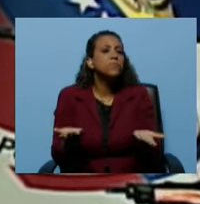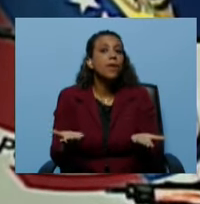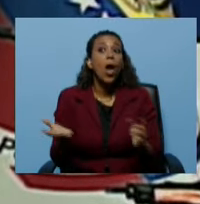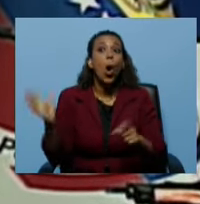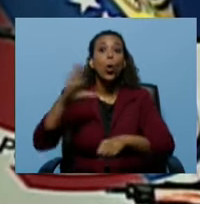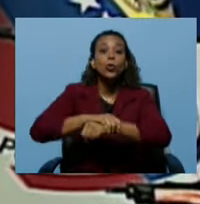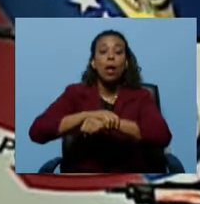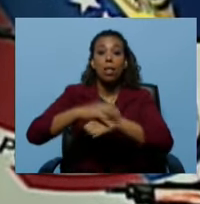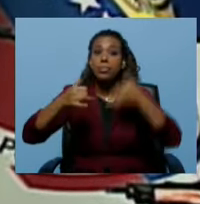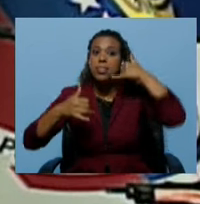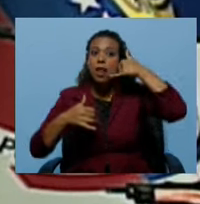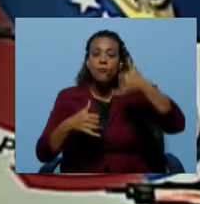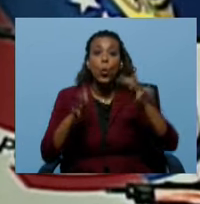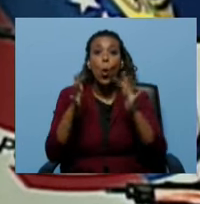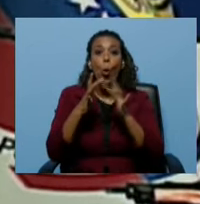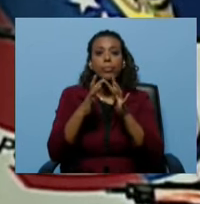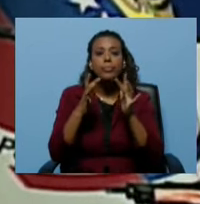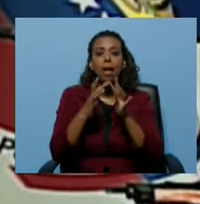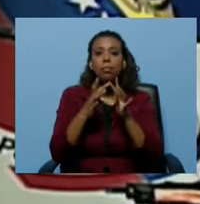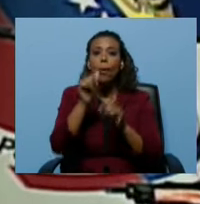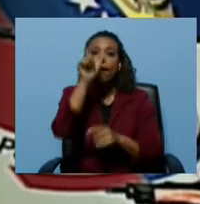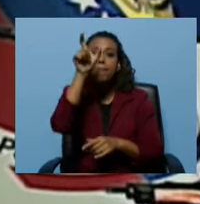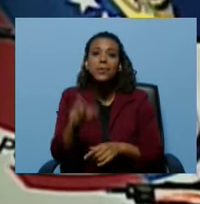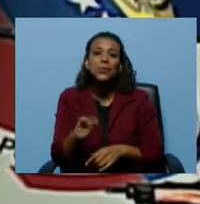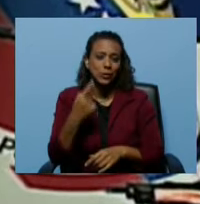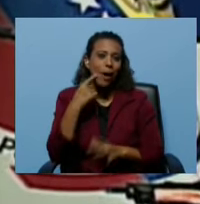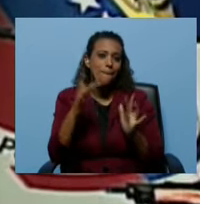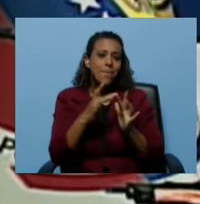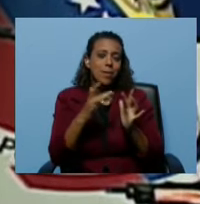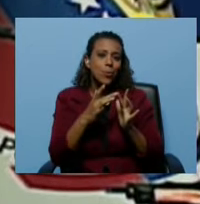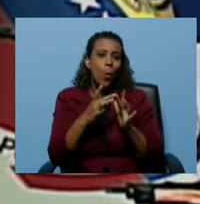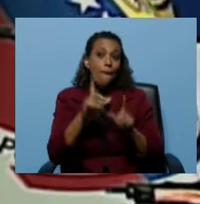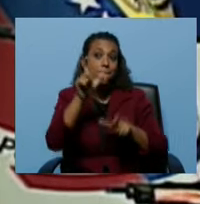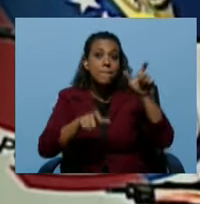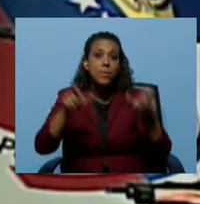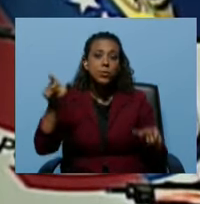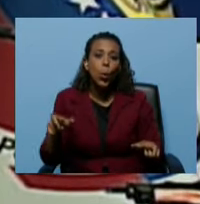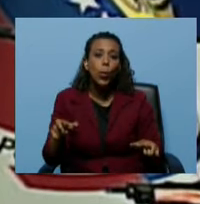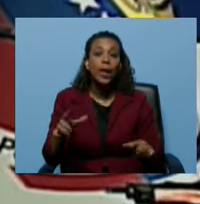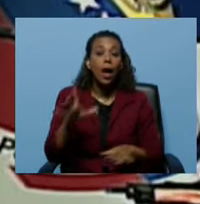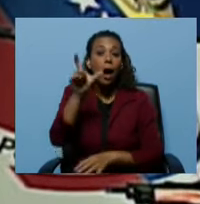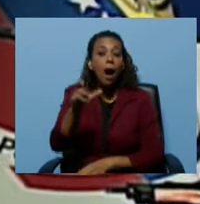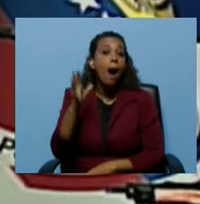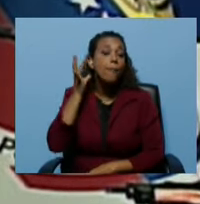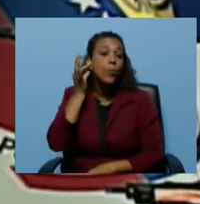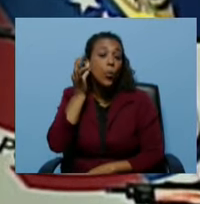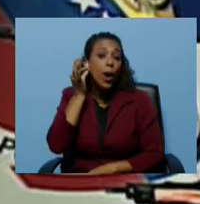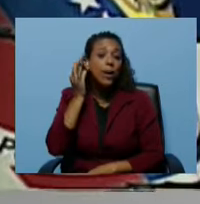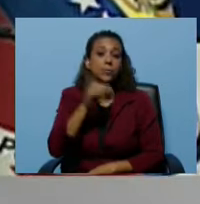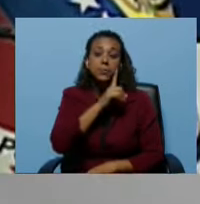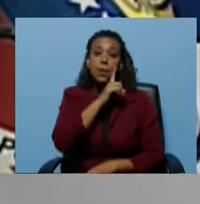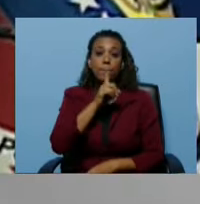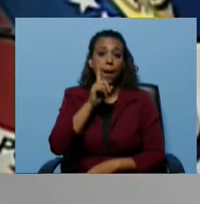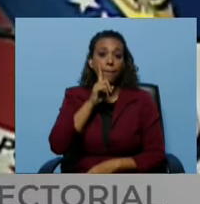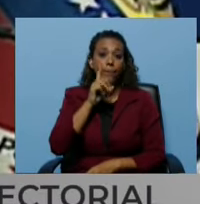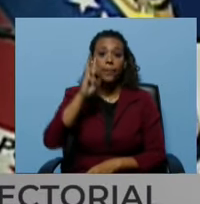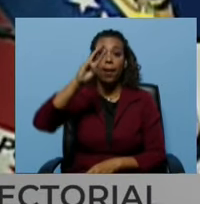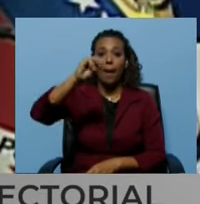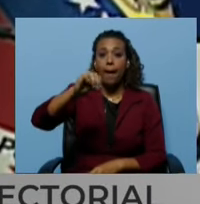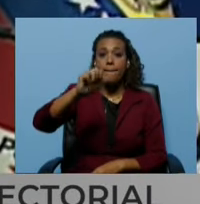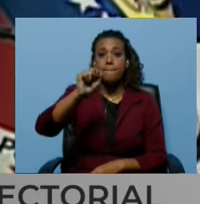encontramos en sus teléfonos vínculos con, y ya voy a decir qué tipo de vínculo, con una señora que se llama